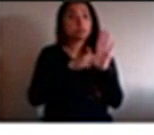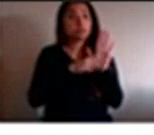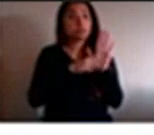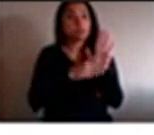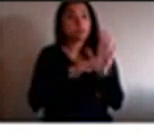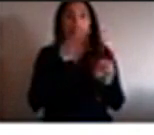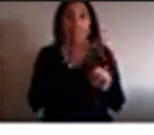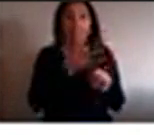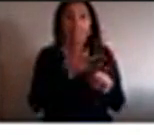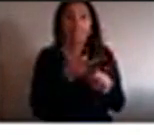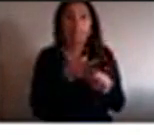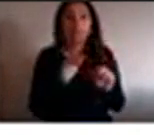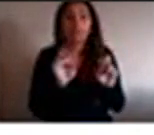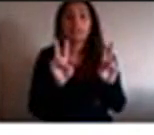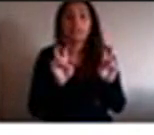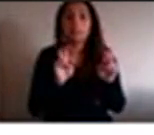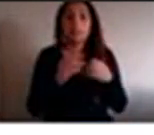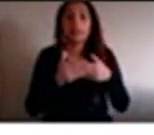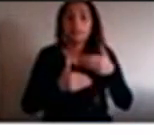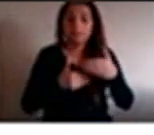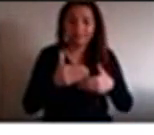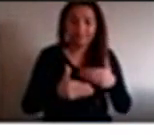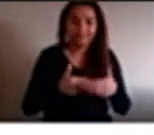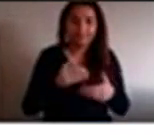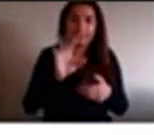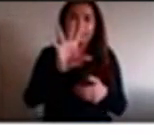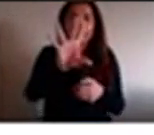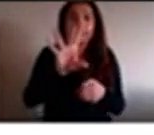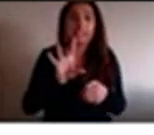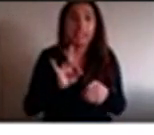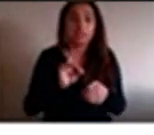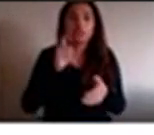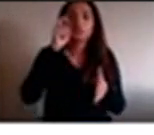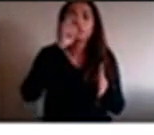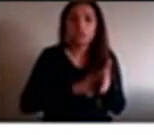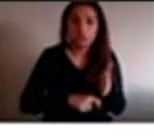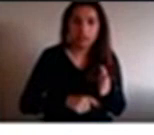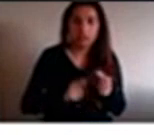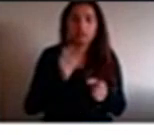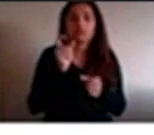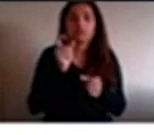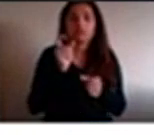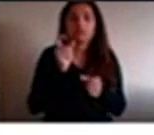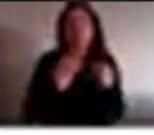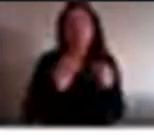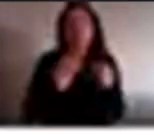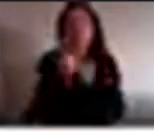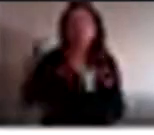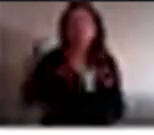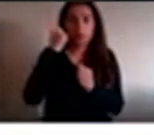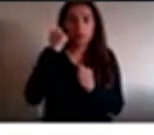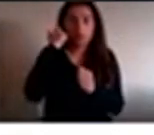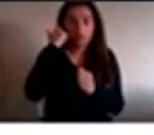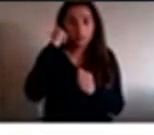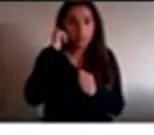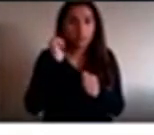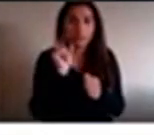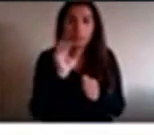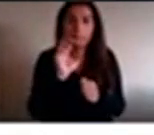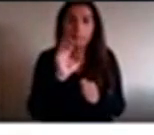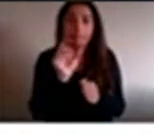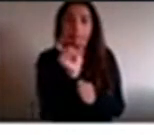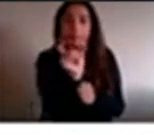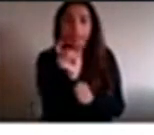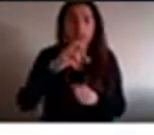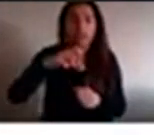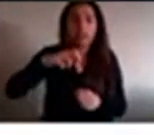que dice relación con el proceso de contratación a las personas con discapacidad. Y este protocolo, como bien le señalaba, que habían